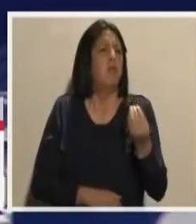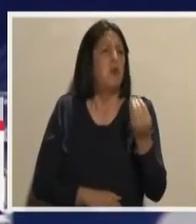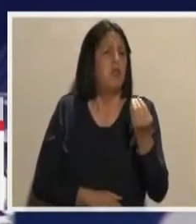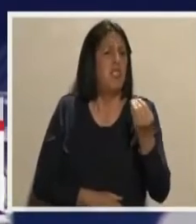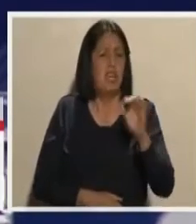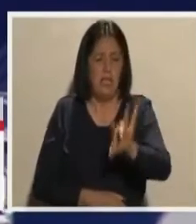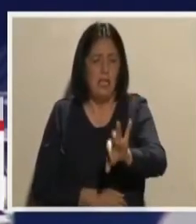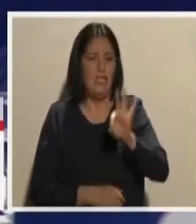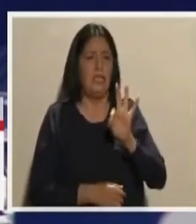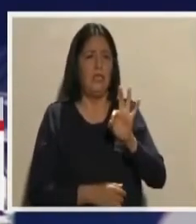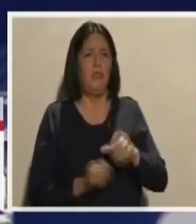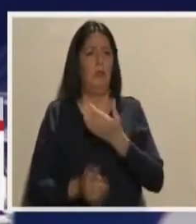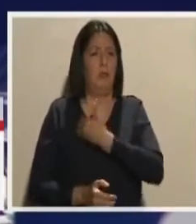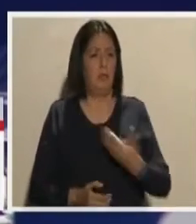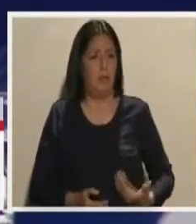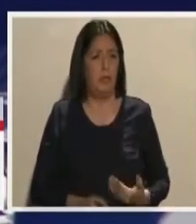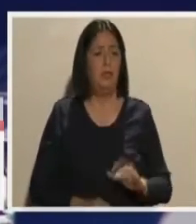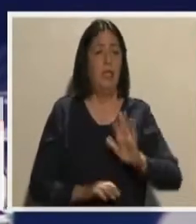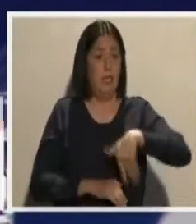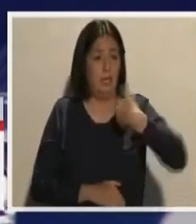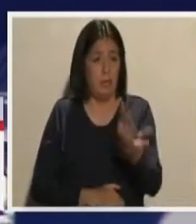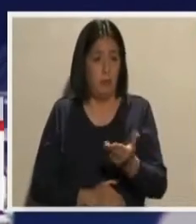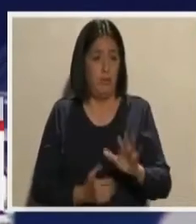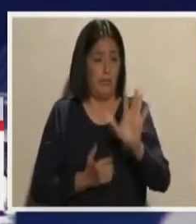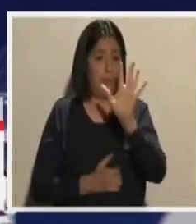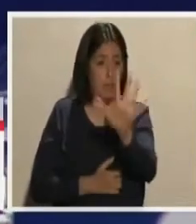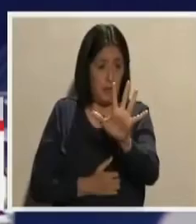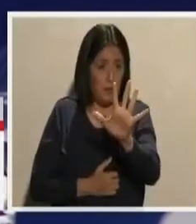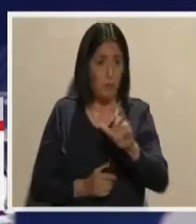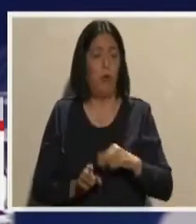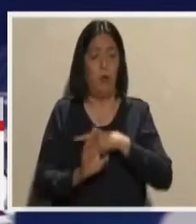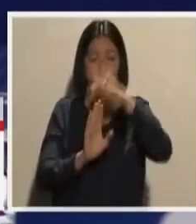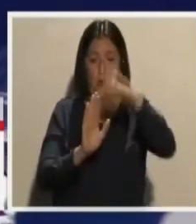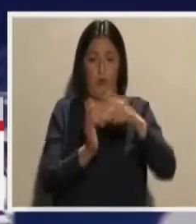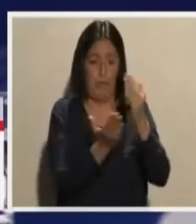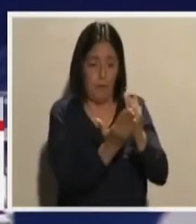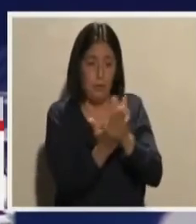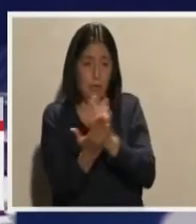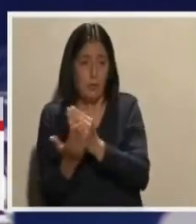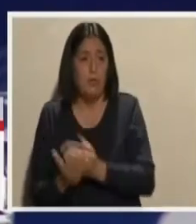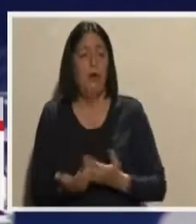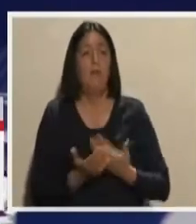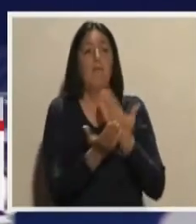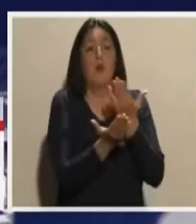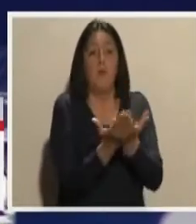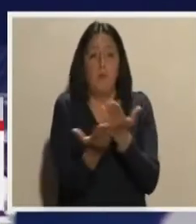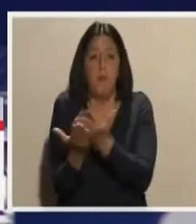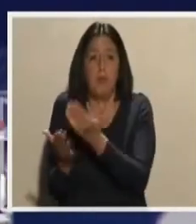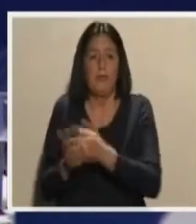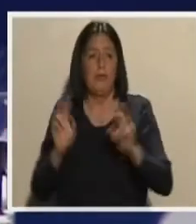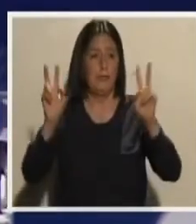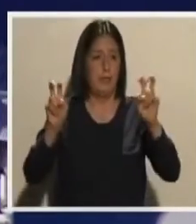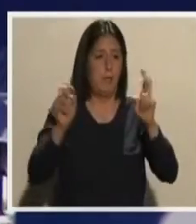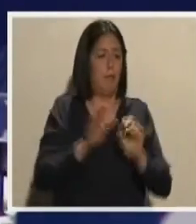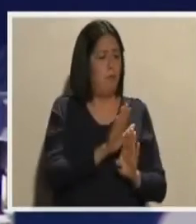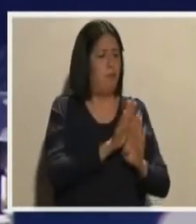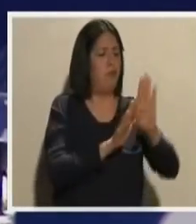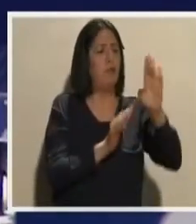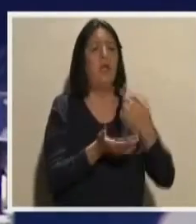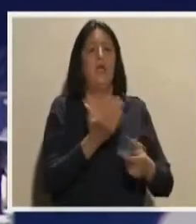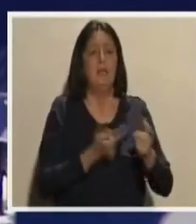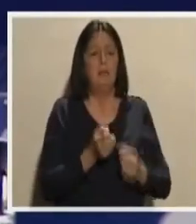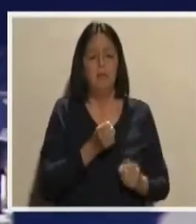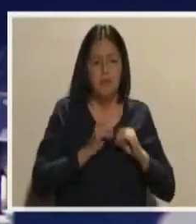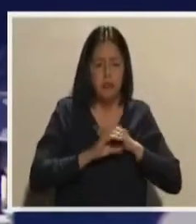elegido presidente? Luego van a venir 5 bloques programáticos donde se van a abordar las propuestas en crecimiento económico y promoción del